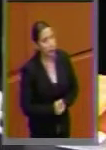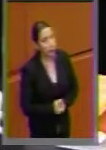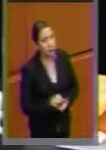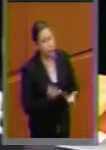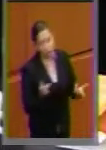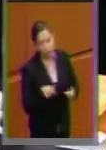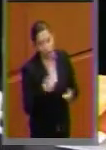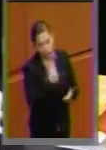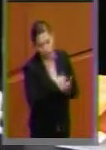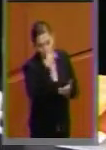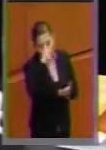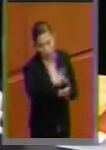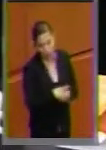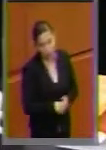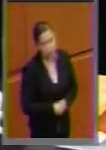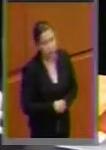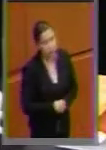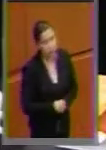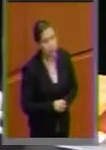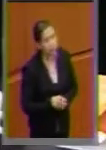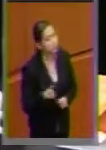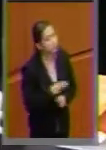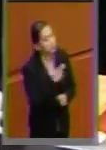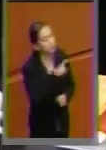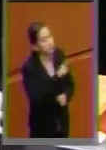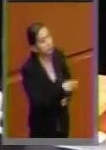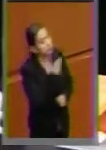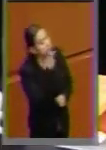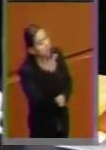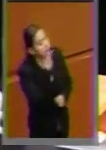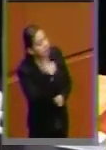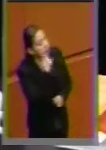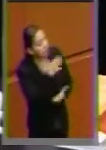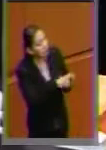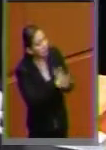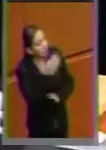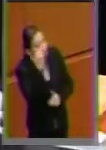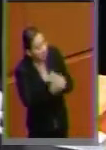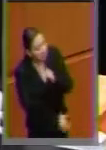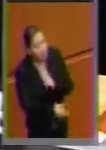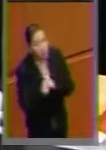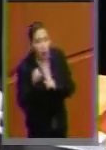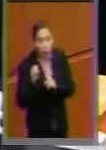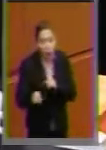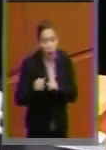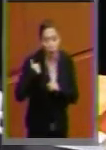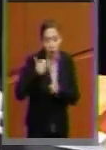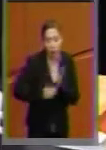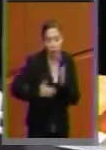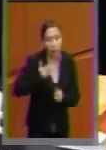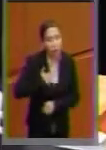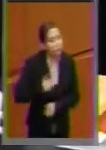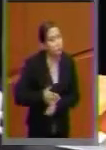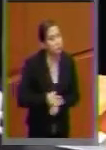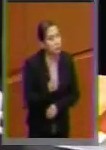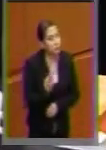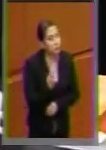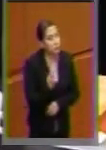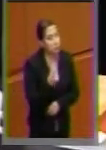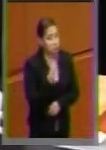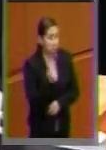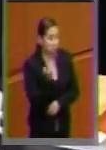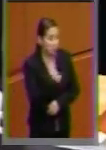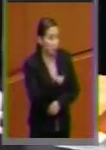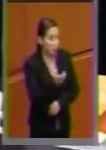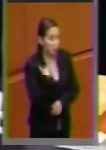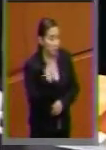aquí en la ciudad de méxico porque nunca se va a acabar con la corrupción ni con la impunidad si no hay separación de poderes y esto